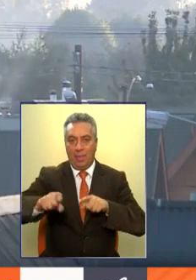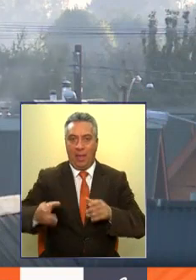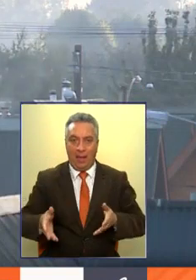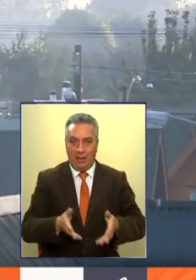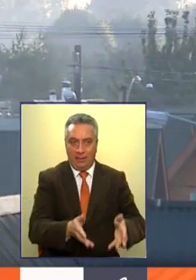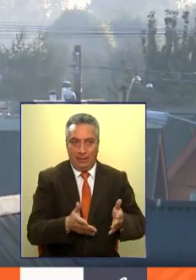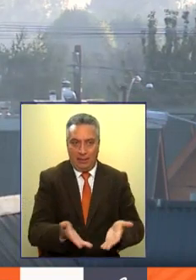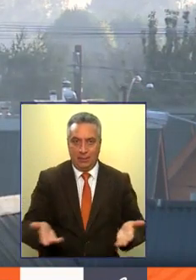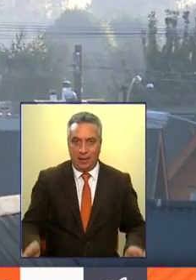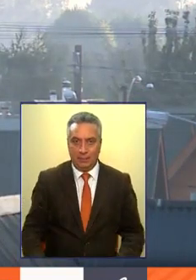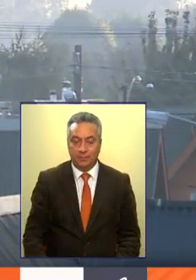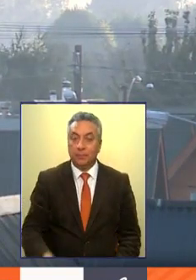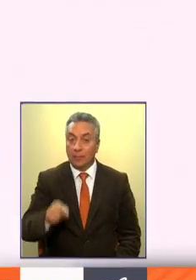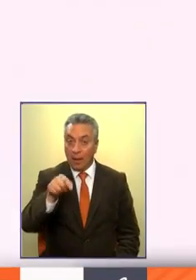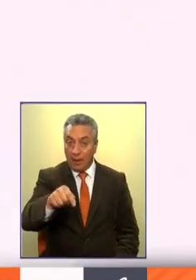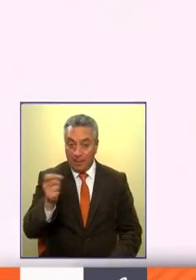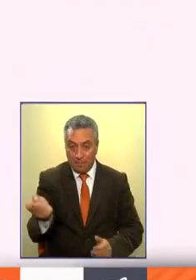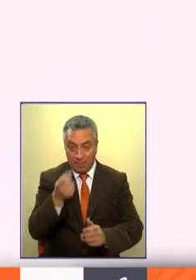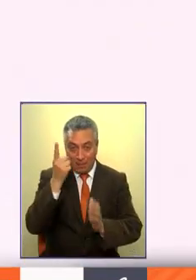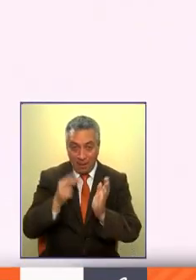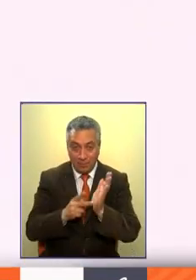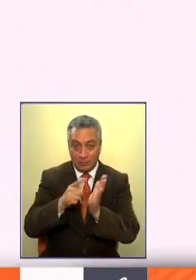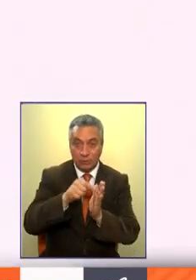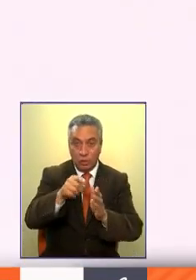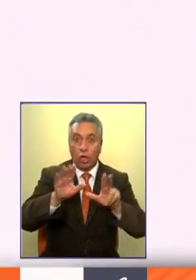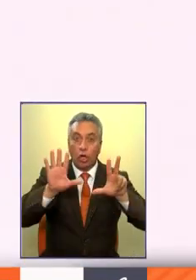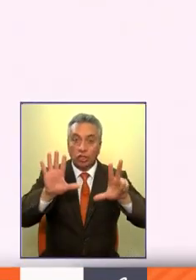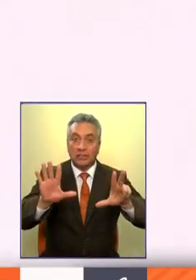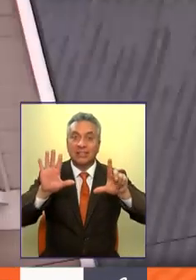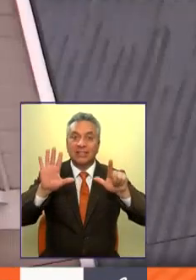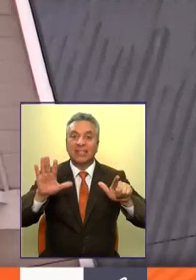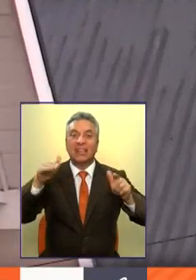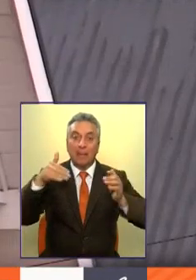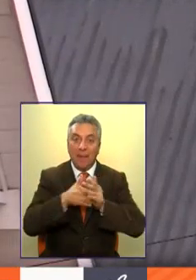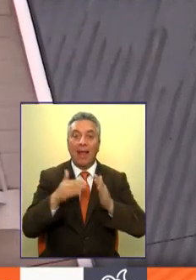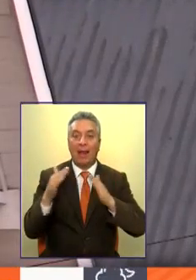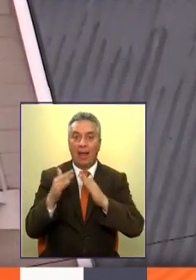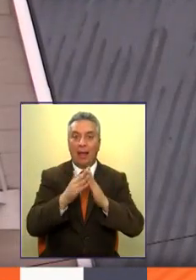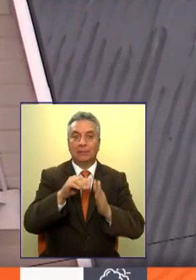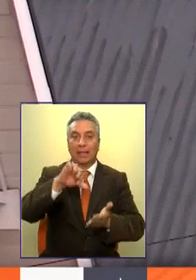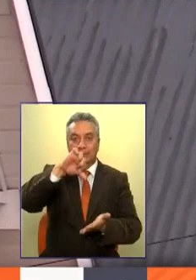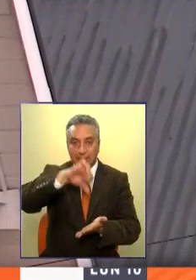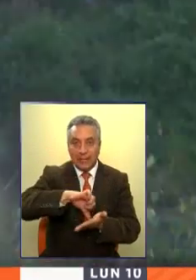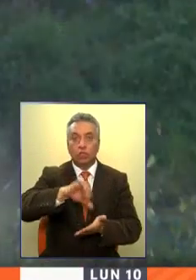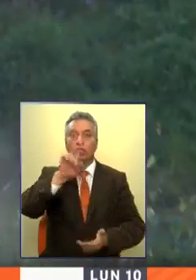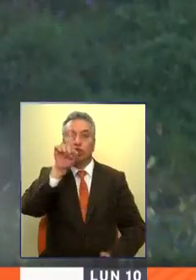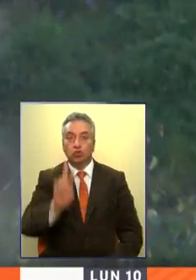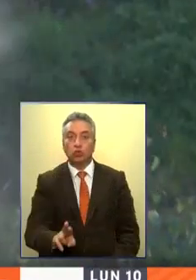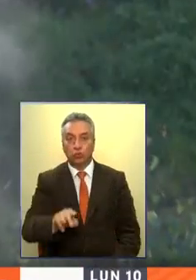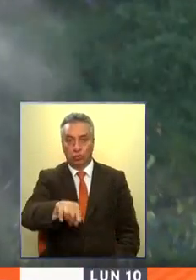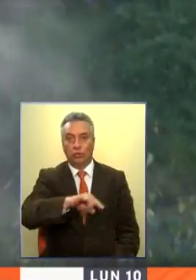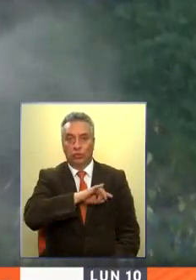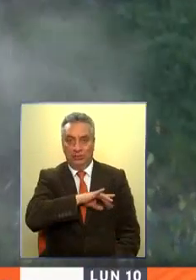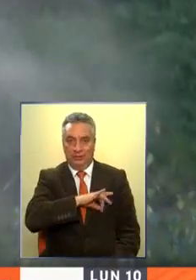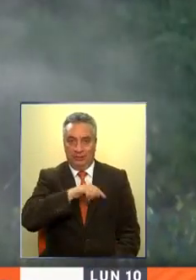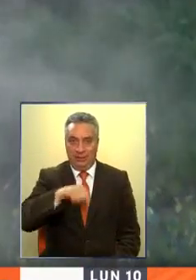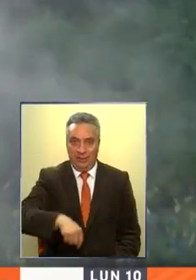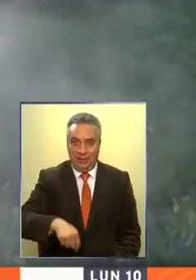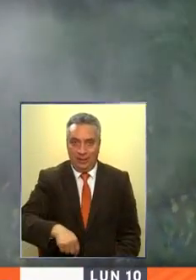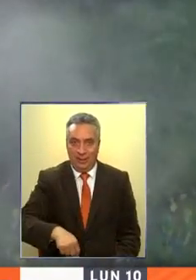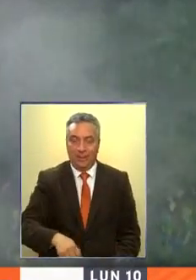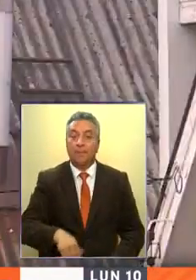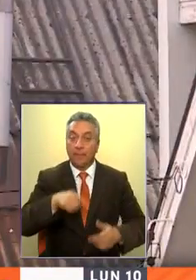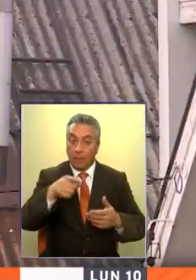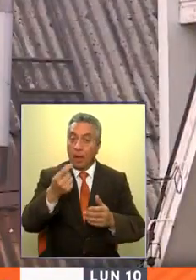En esta primera etapa serán 87.000 hogares de la zona centro-sur de nuestro país que podrán optar a esta